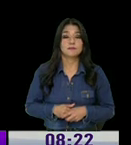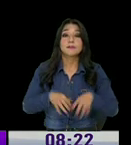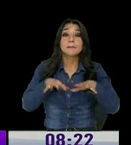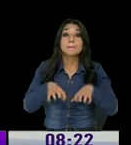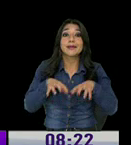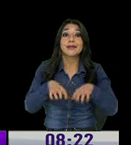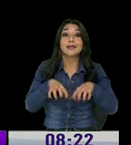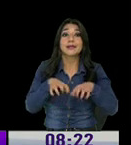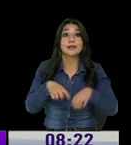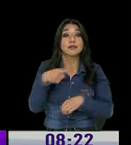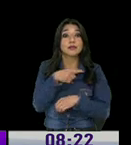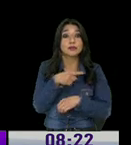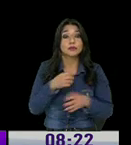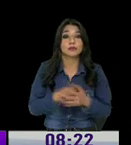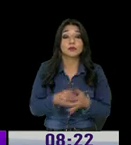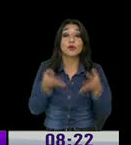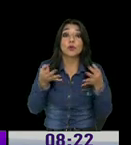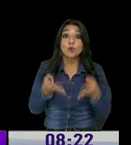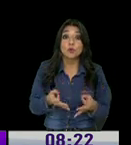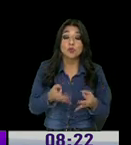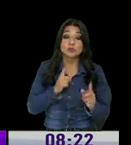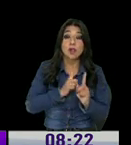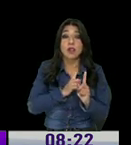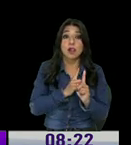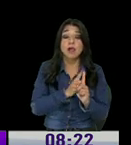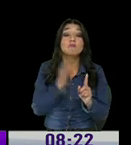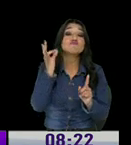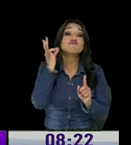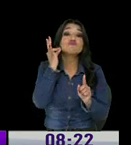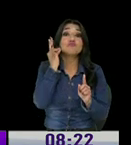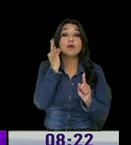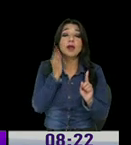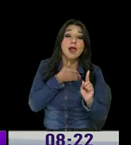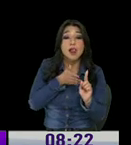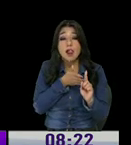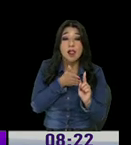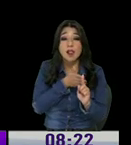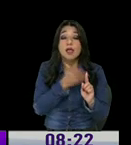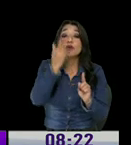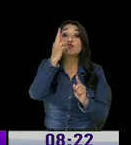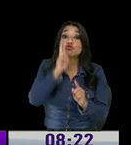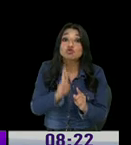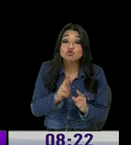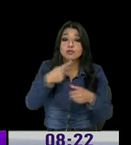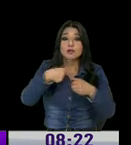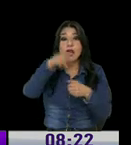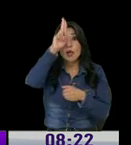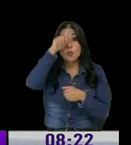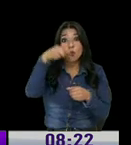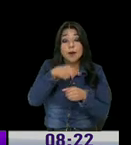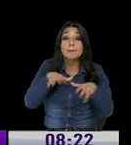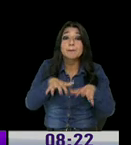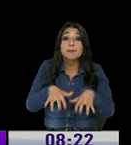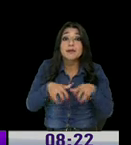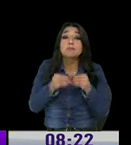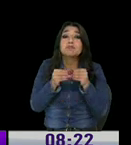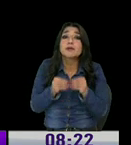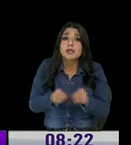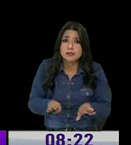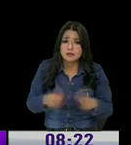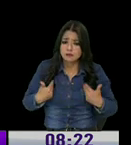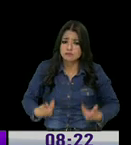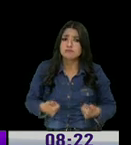Esta perrita le siguió a una chica en el sector de la Atahualpa, al sur de Quito. Una perrita que está perdida, está en muy, muy